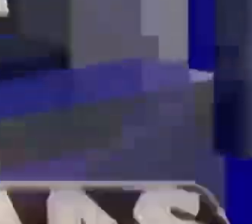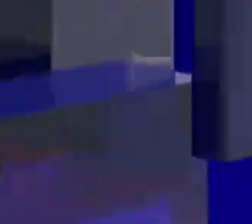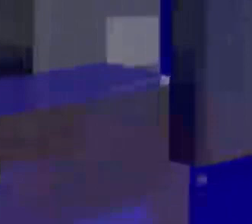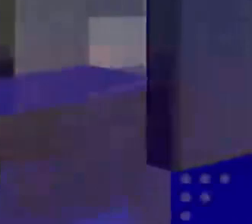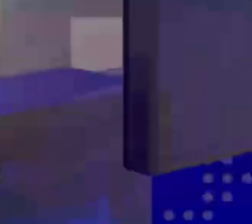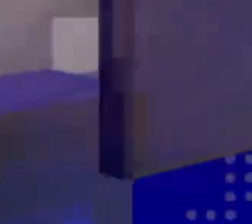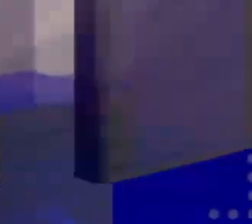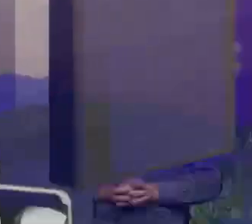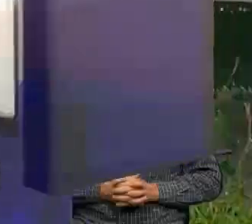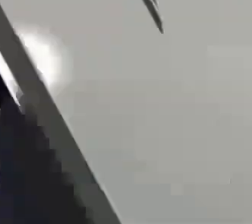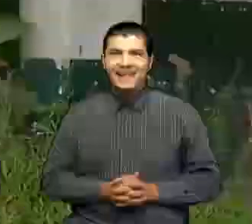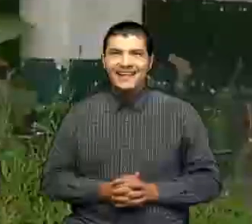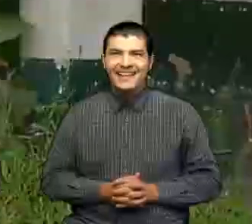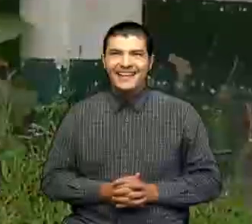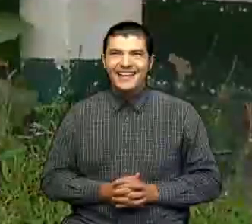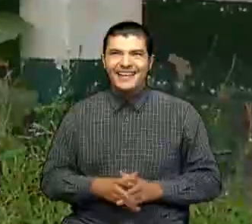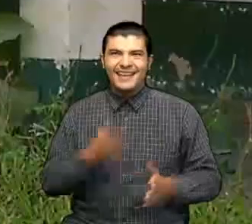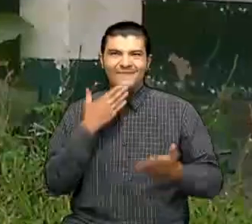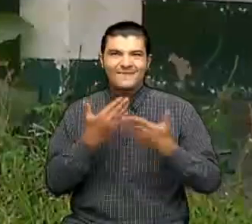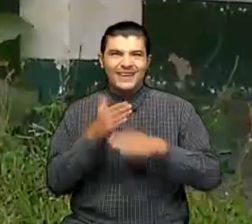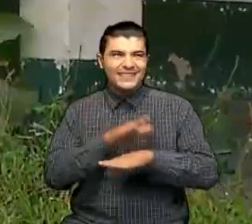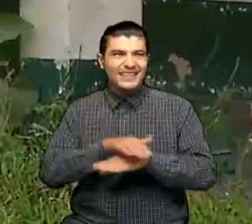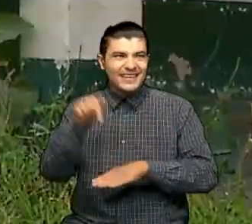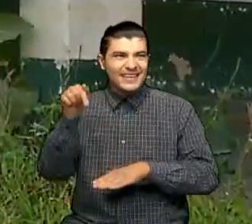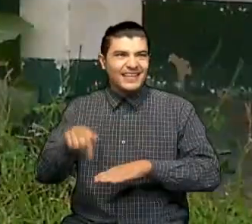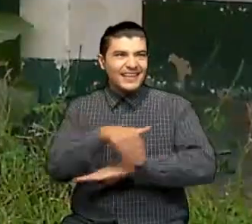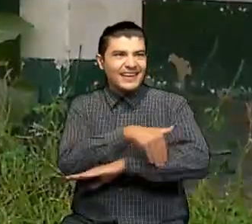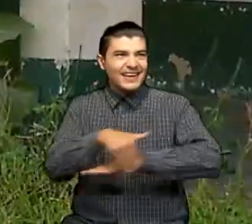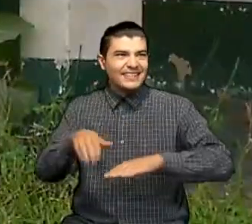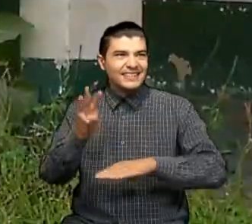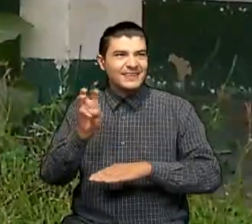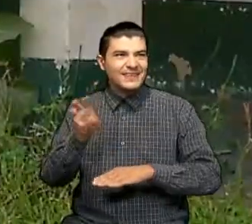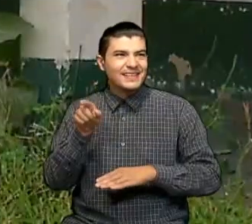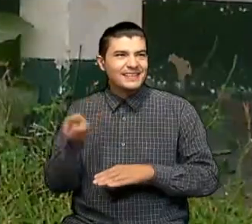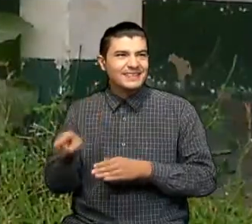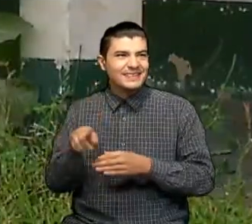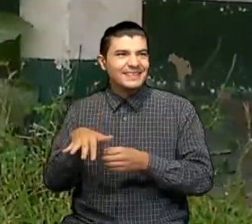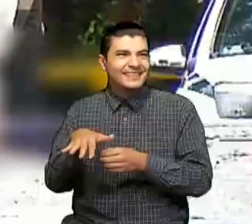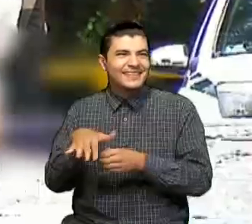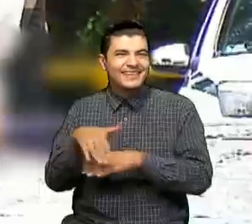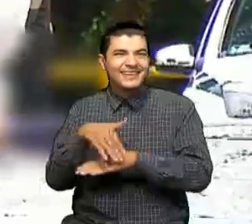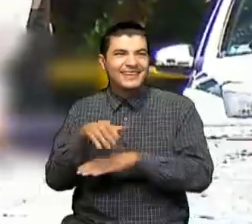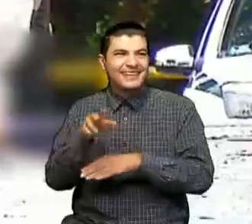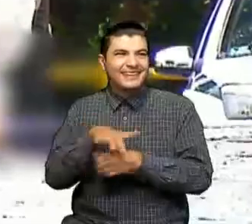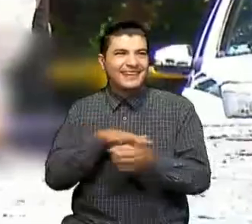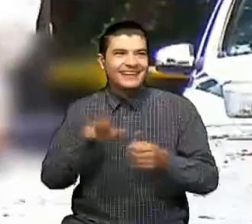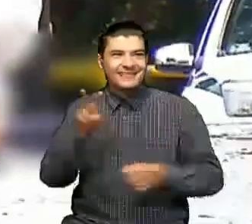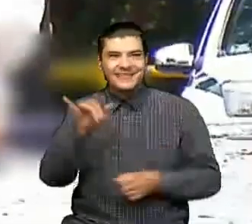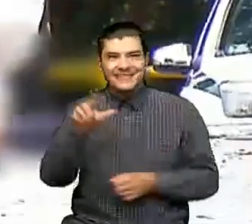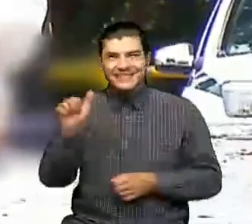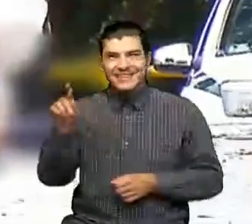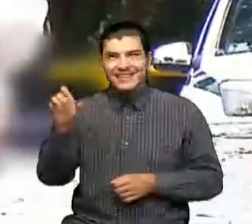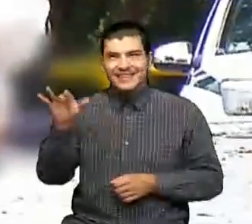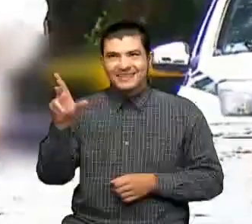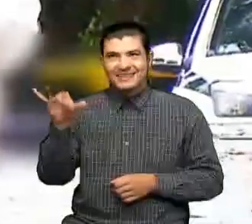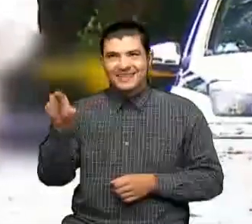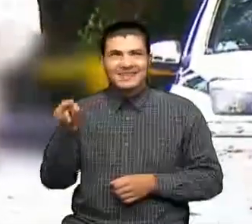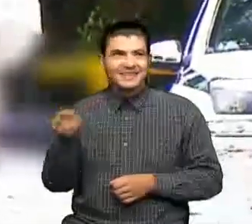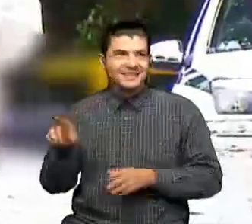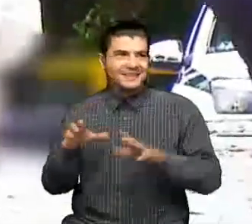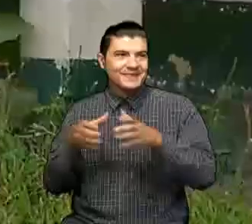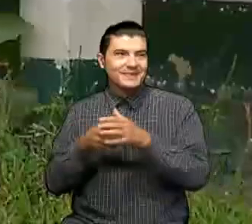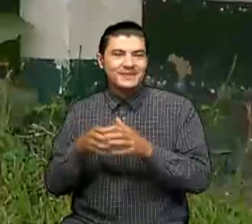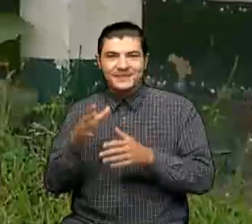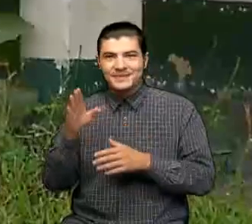así es buenas tardes el hecho ocurrió aquí en la calle 8a del barrio villa antigua villa del rosario la víctima era ex integrante de la guardia nacional